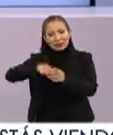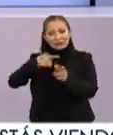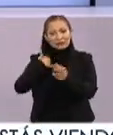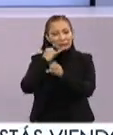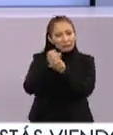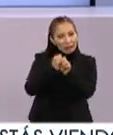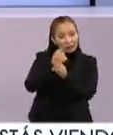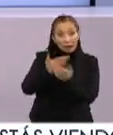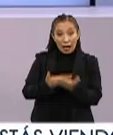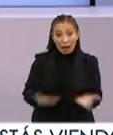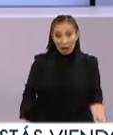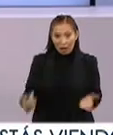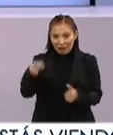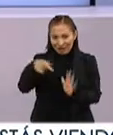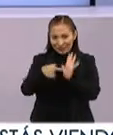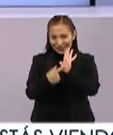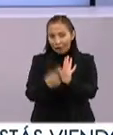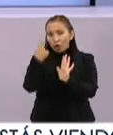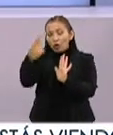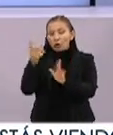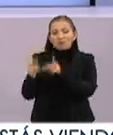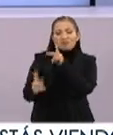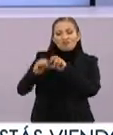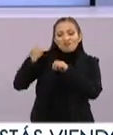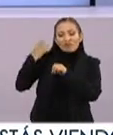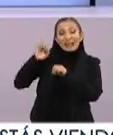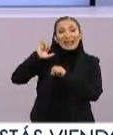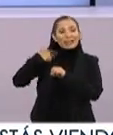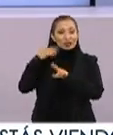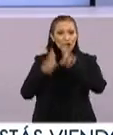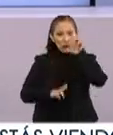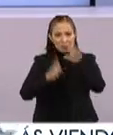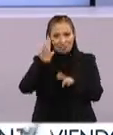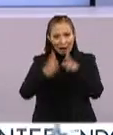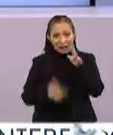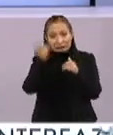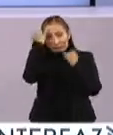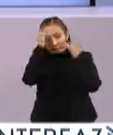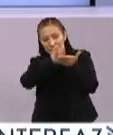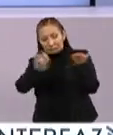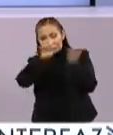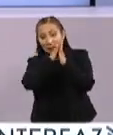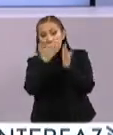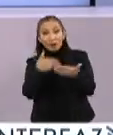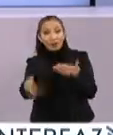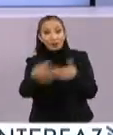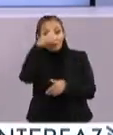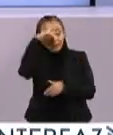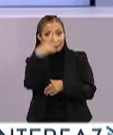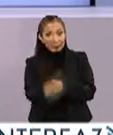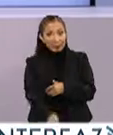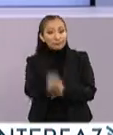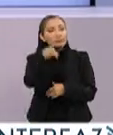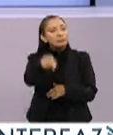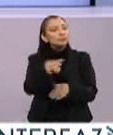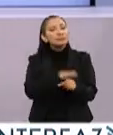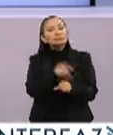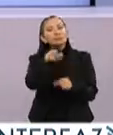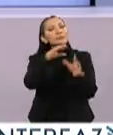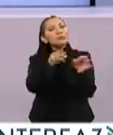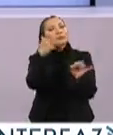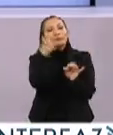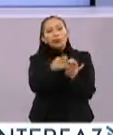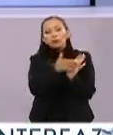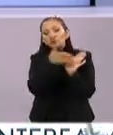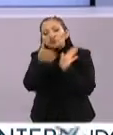cápsulas. En esta ocasión nos presentan un conversatorio con exnormalistas, autores de literatura moderna mexicana, los cuales nos narran